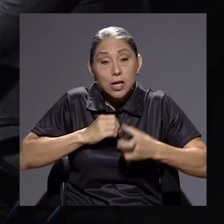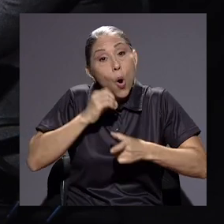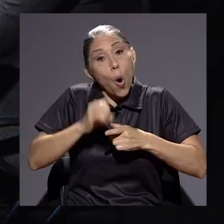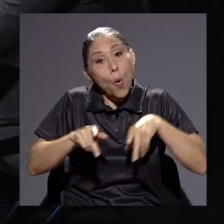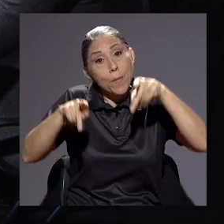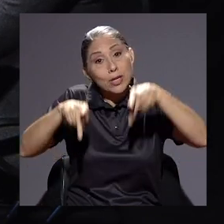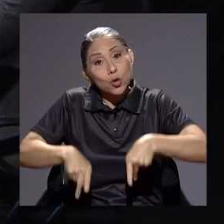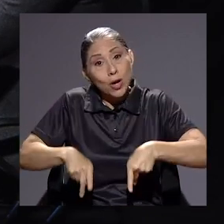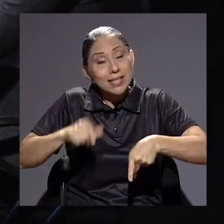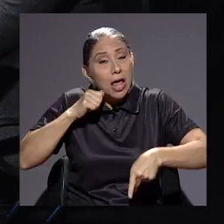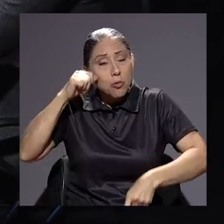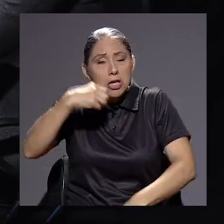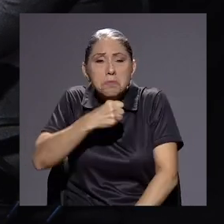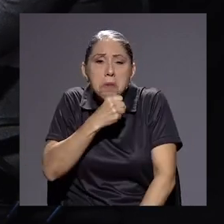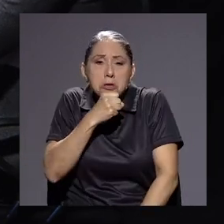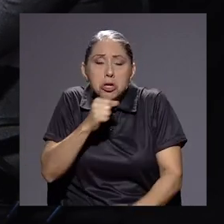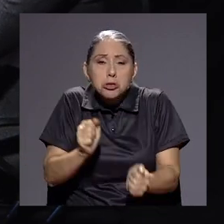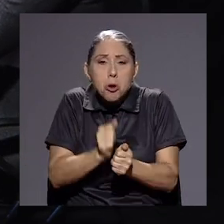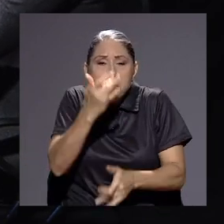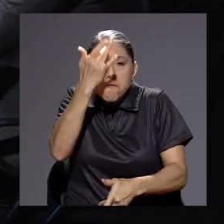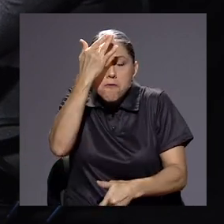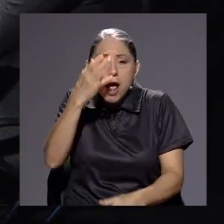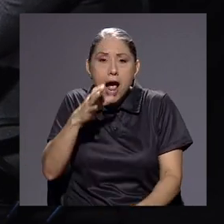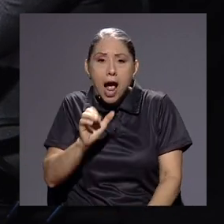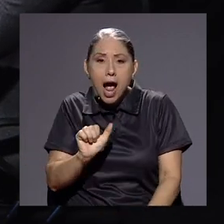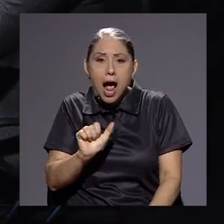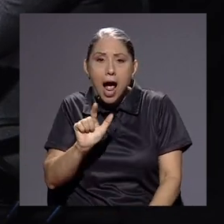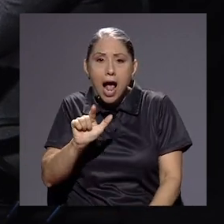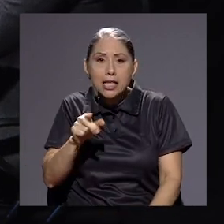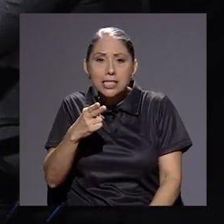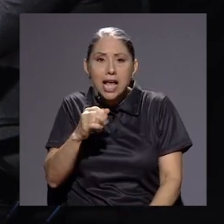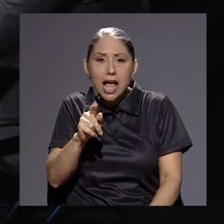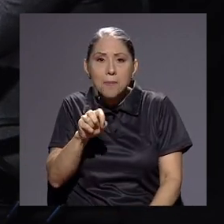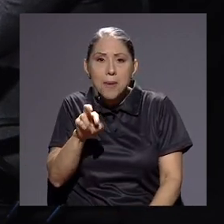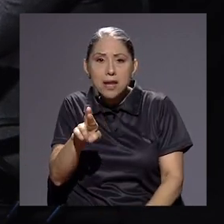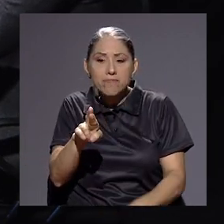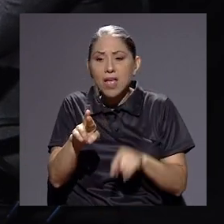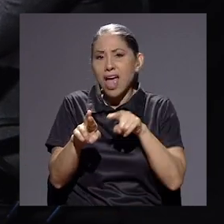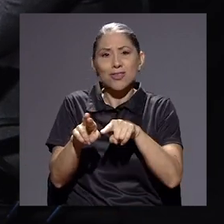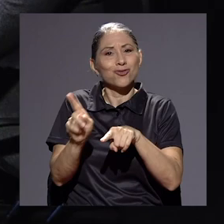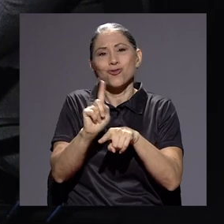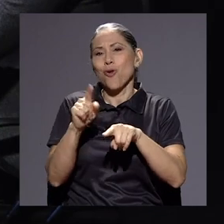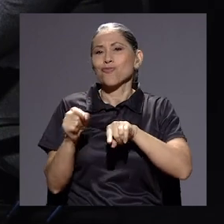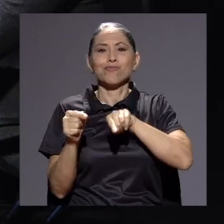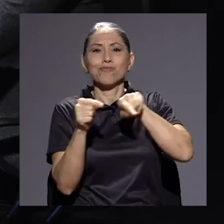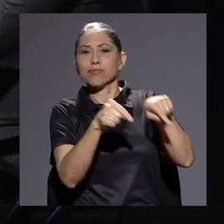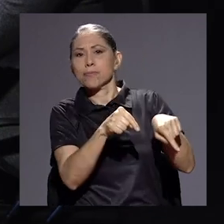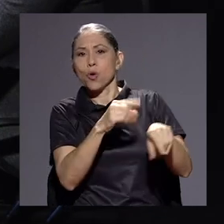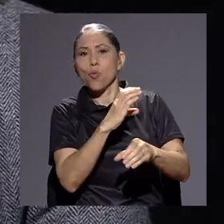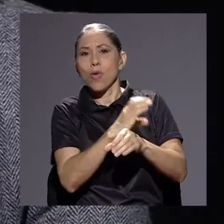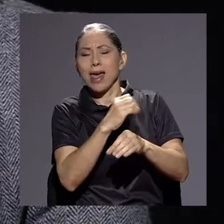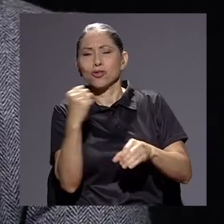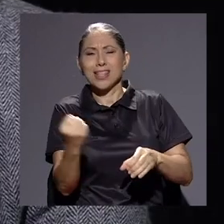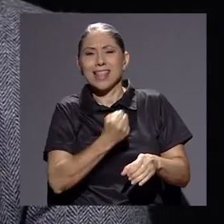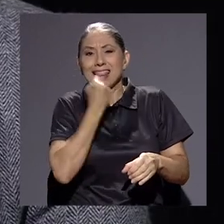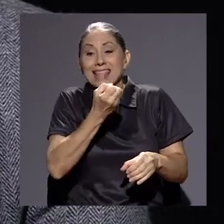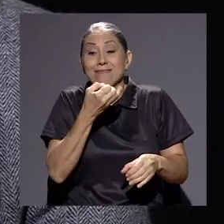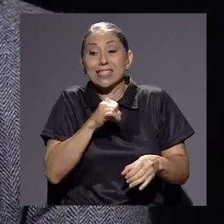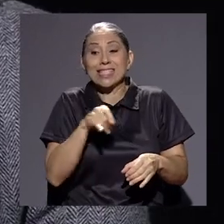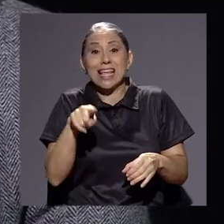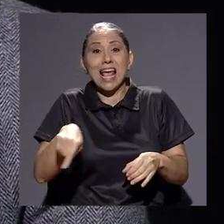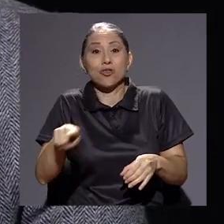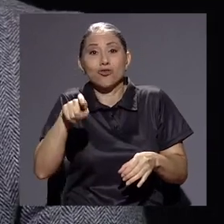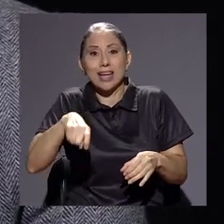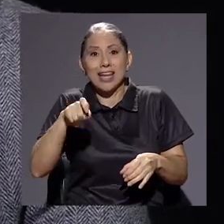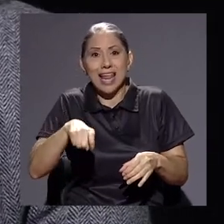adultas mayores con Alzheimer, por ejemplo, simplemente no iban a ser atendidas en una unidad de cuidados intensivos en caso de que requirieran